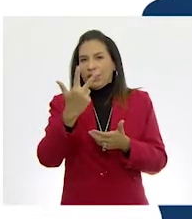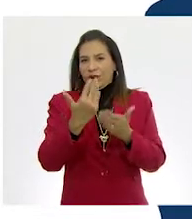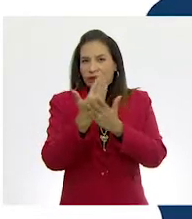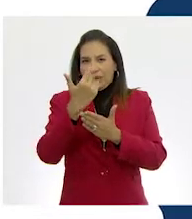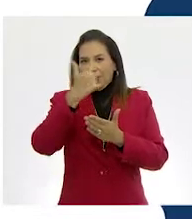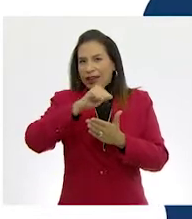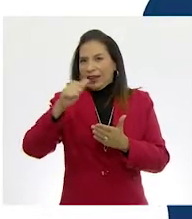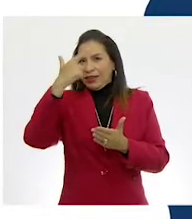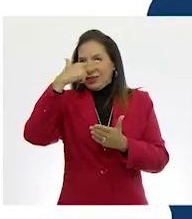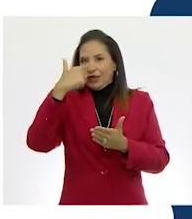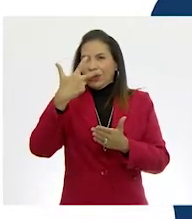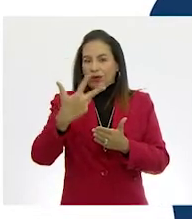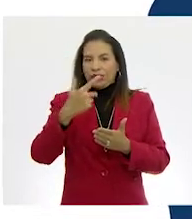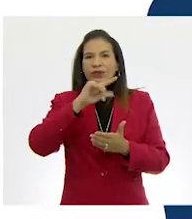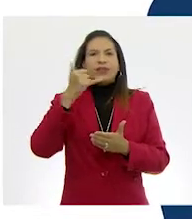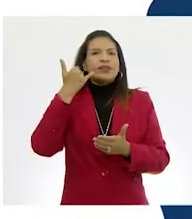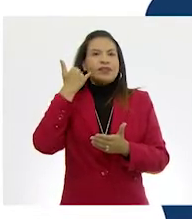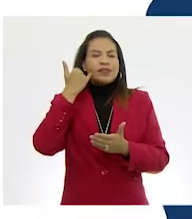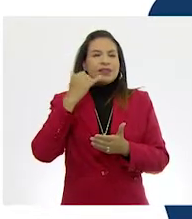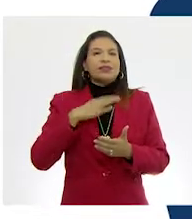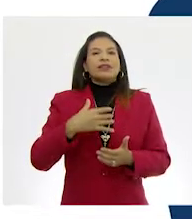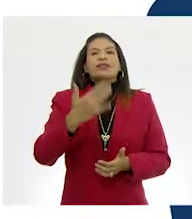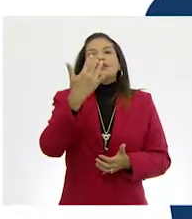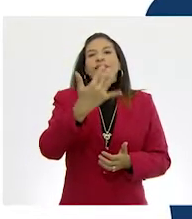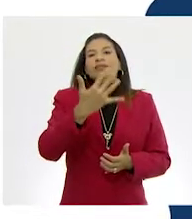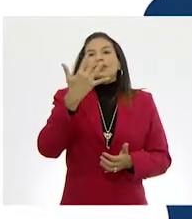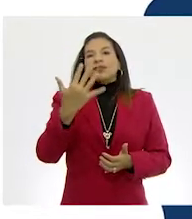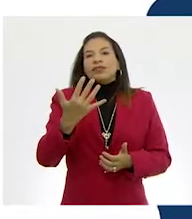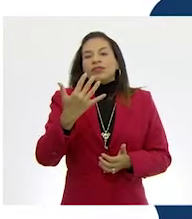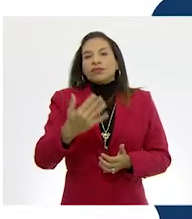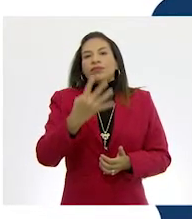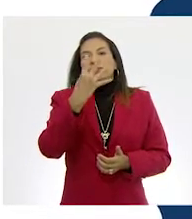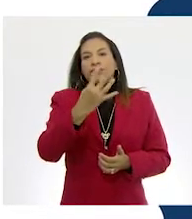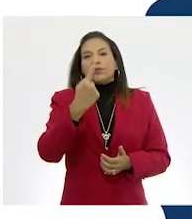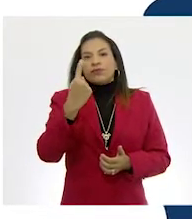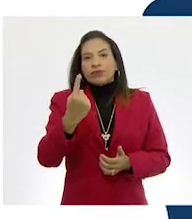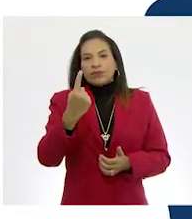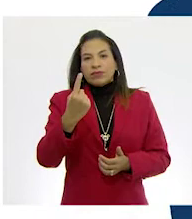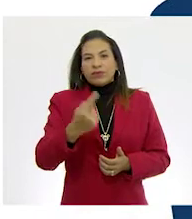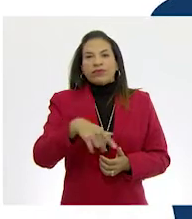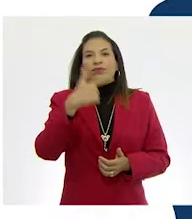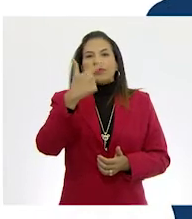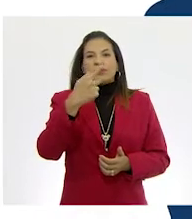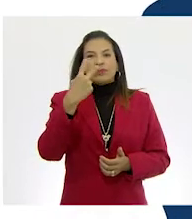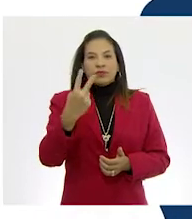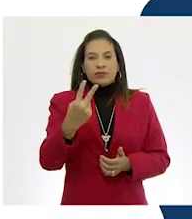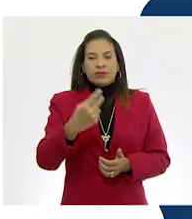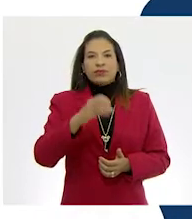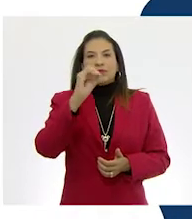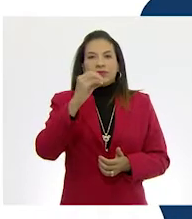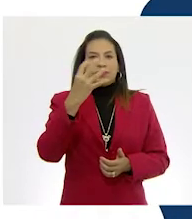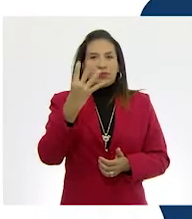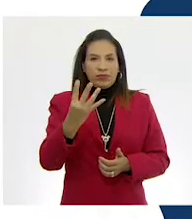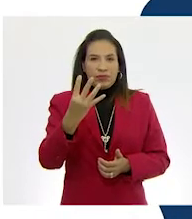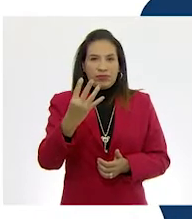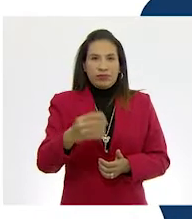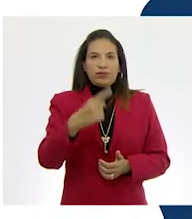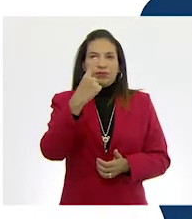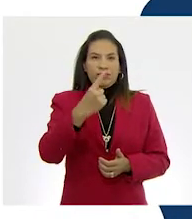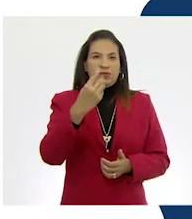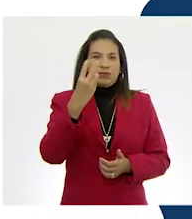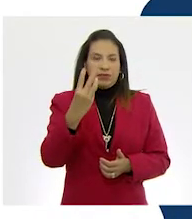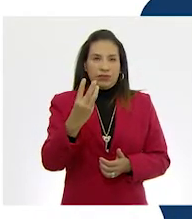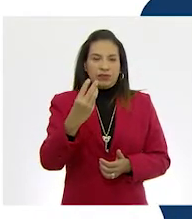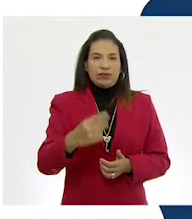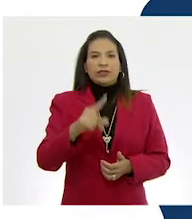20 horas al teléfono 55 41 72 04 13